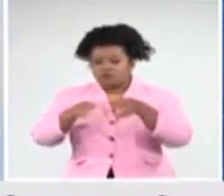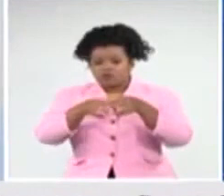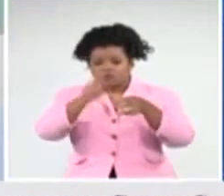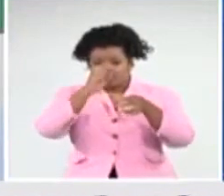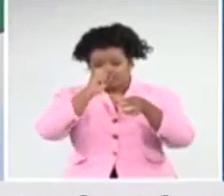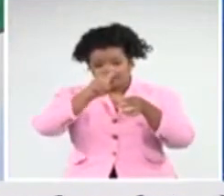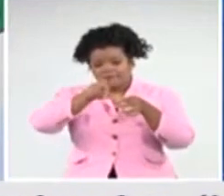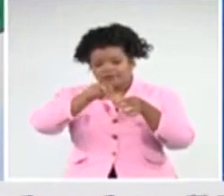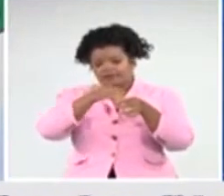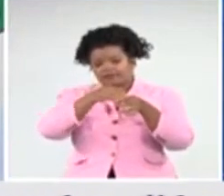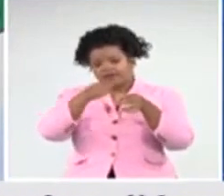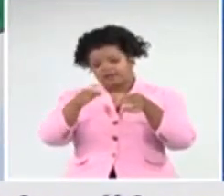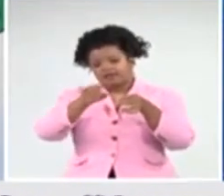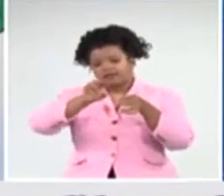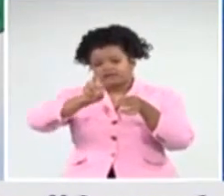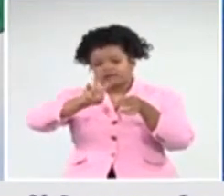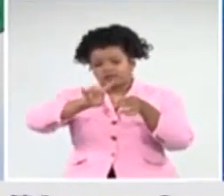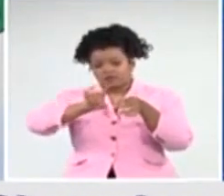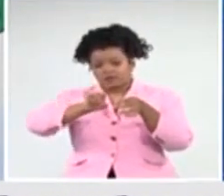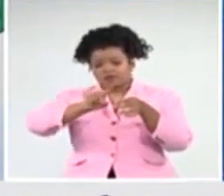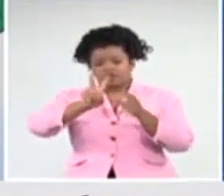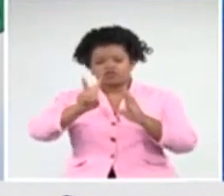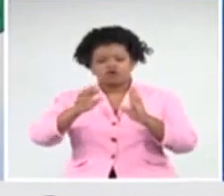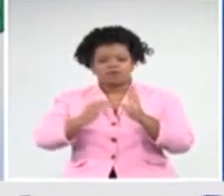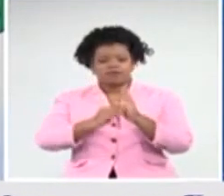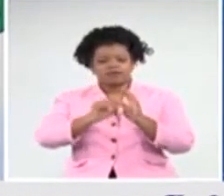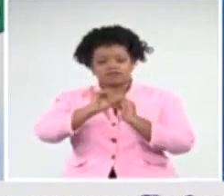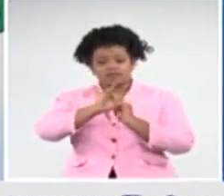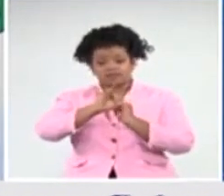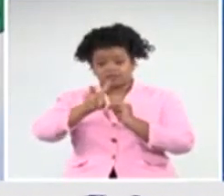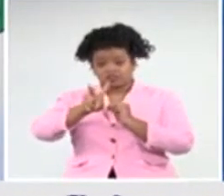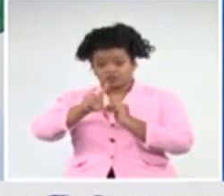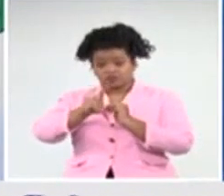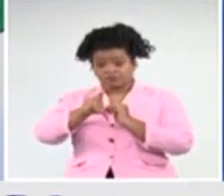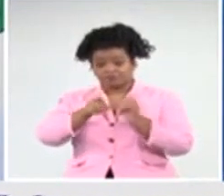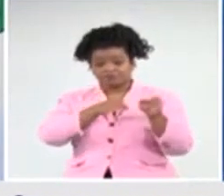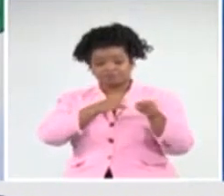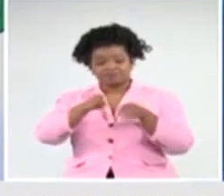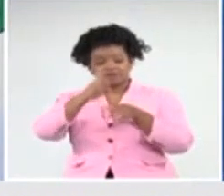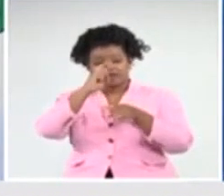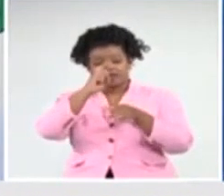2.721 personas en el día de ayer. De 40 a 59,